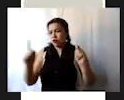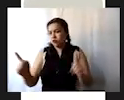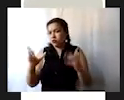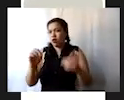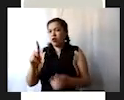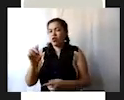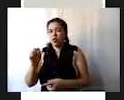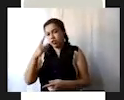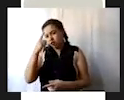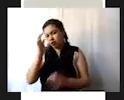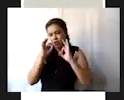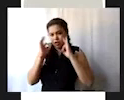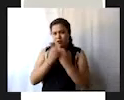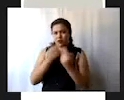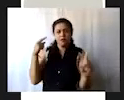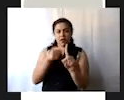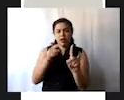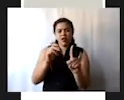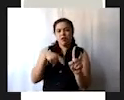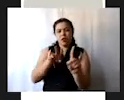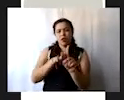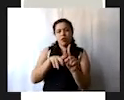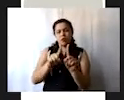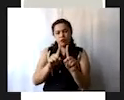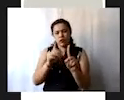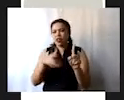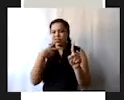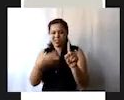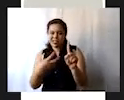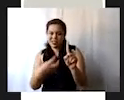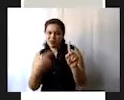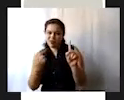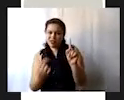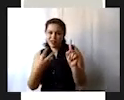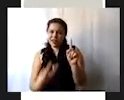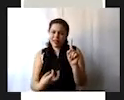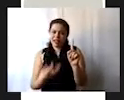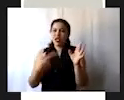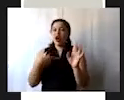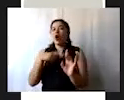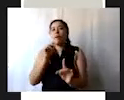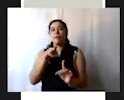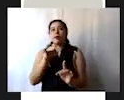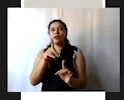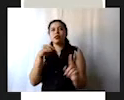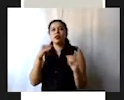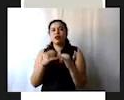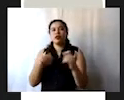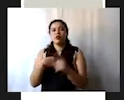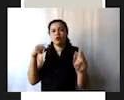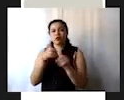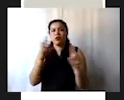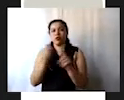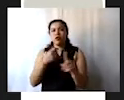de manera indirecta y no tan directa como aquellos que sí son parte de mi misión institucional. Conozco las metas, que también por ahí